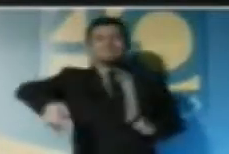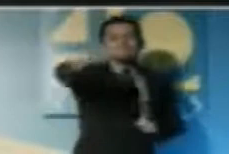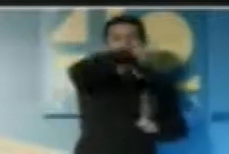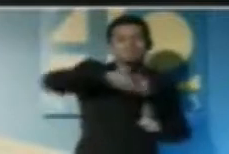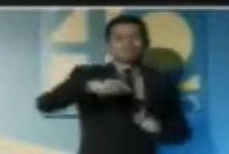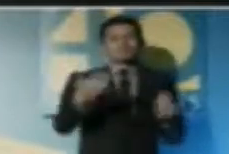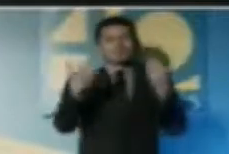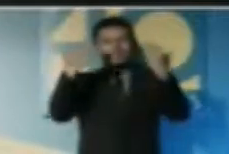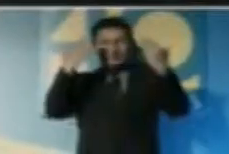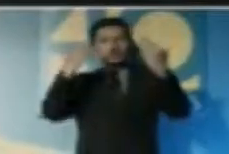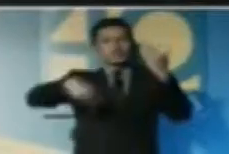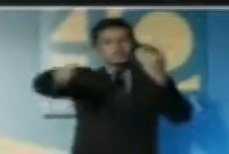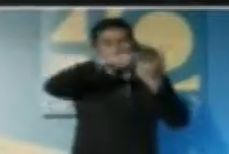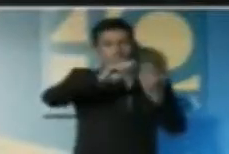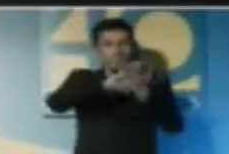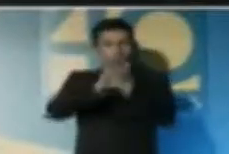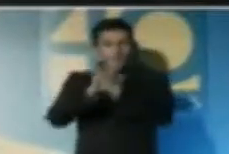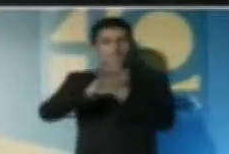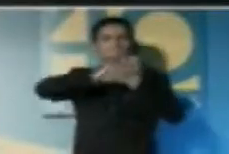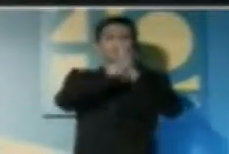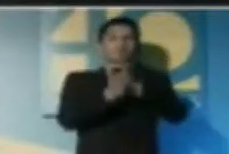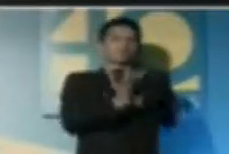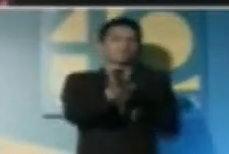nos permita hacer sostenible la paz.